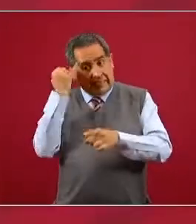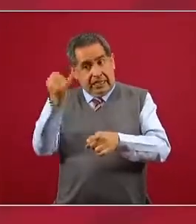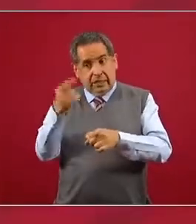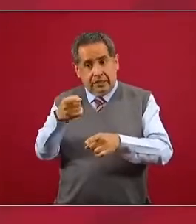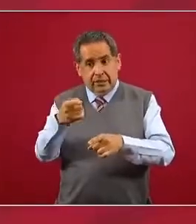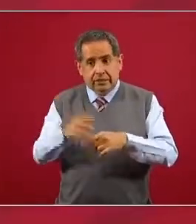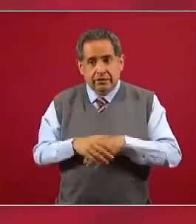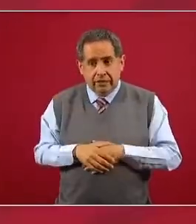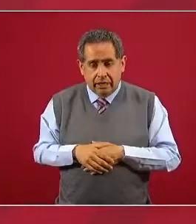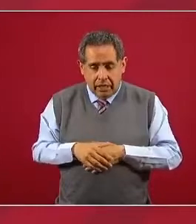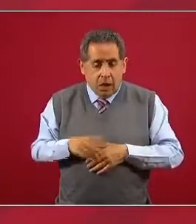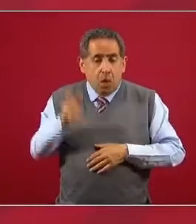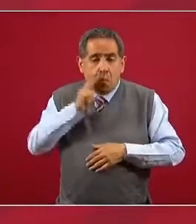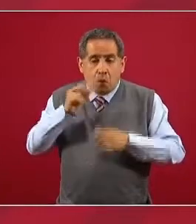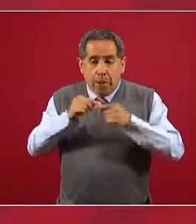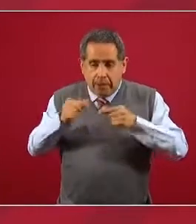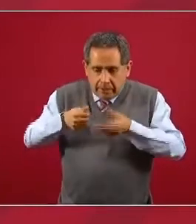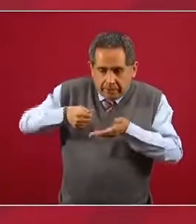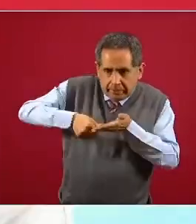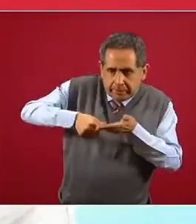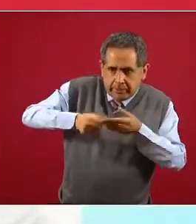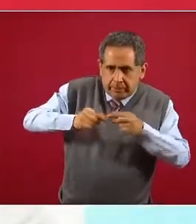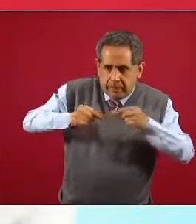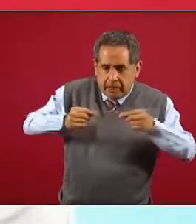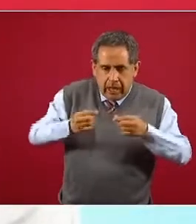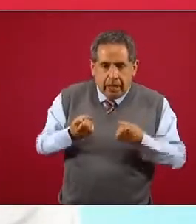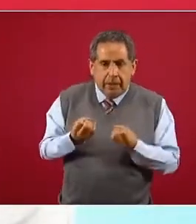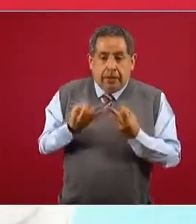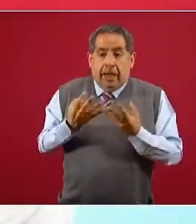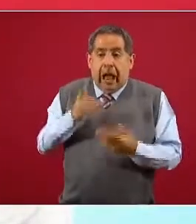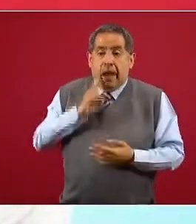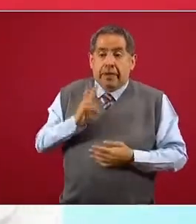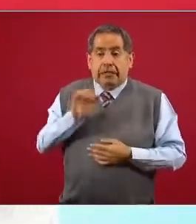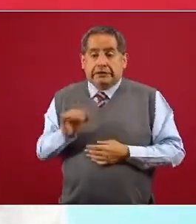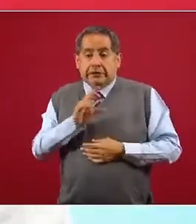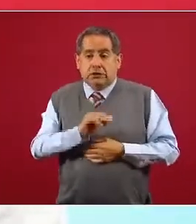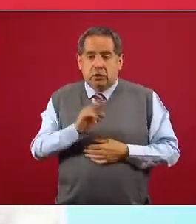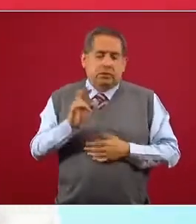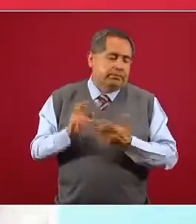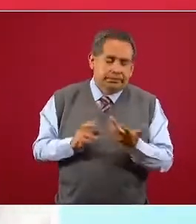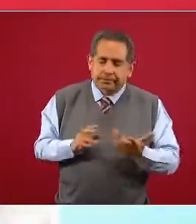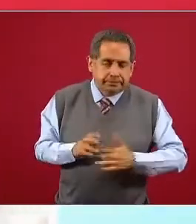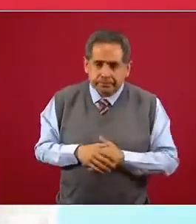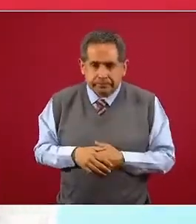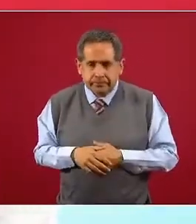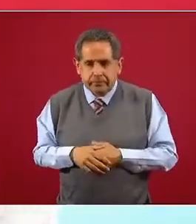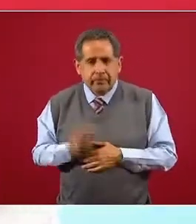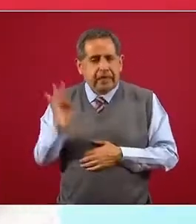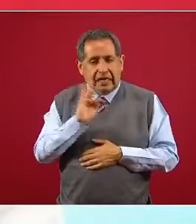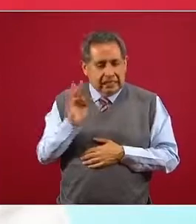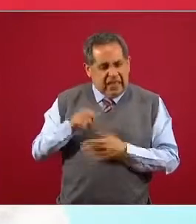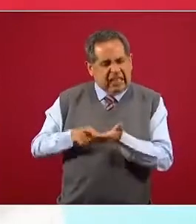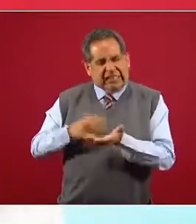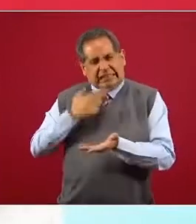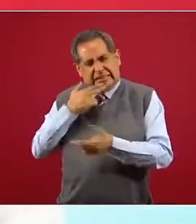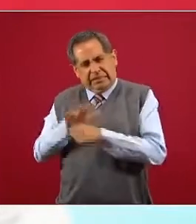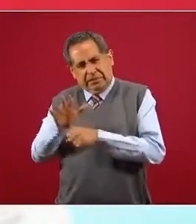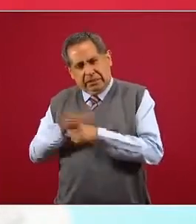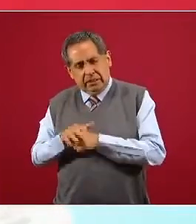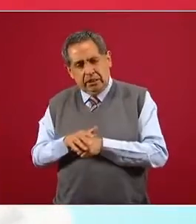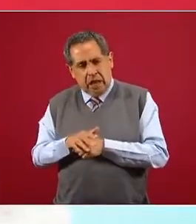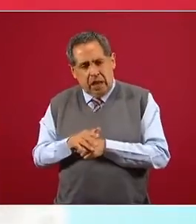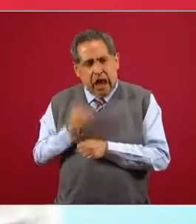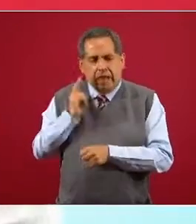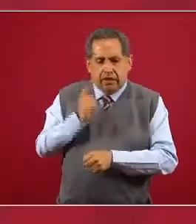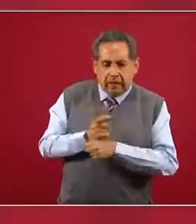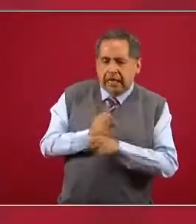que hacer pruebas, particularmente las pruebas rápidas, que si fueran de suficiente capacidad, distinguirían